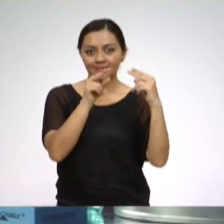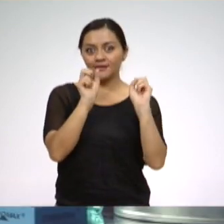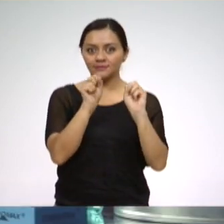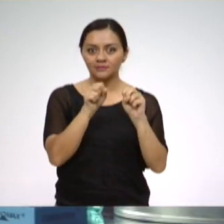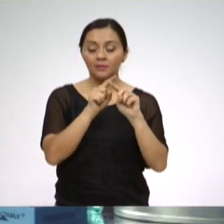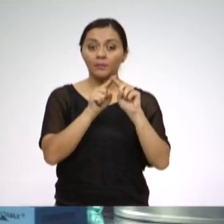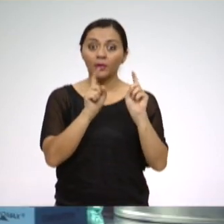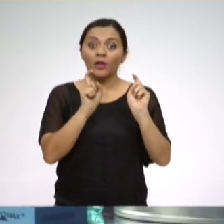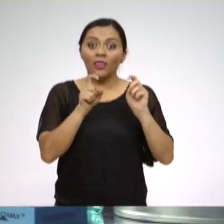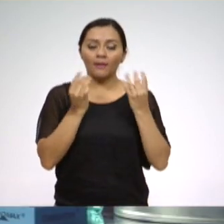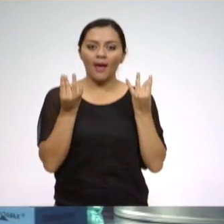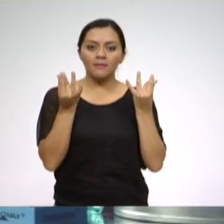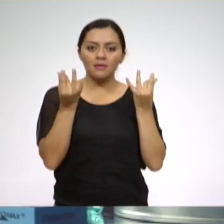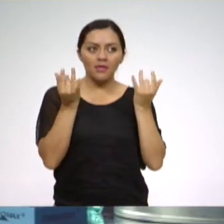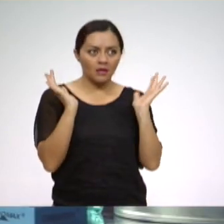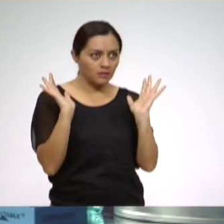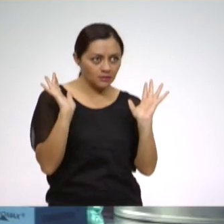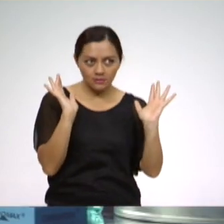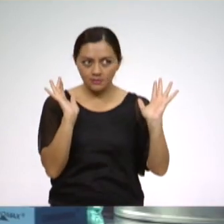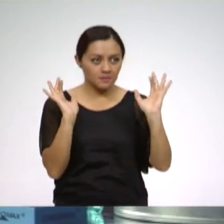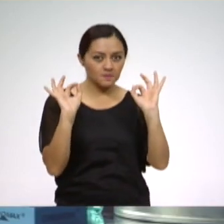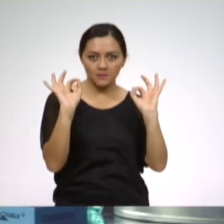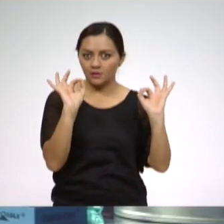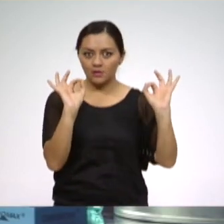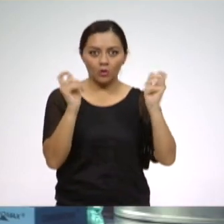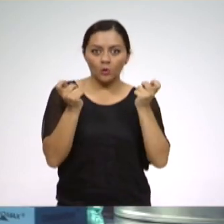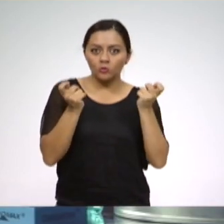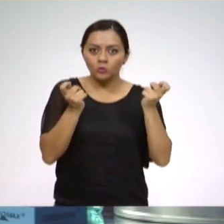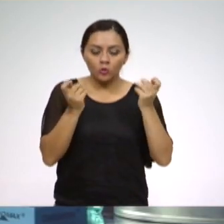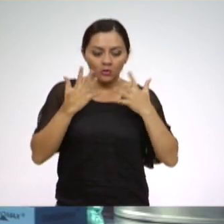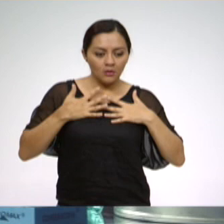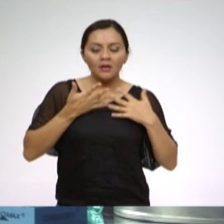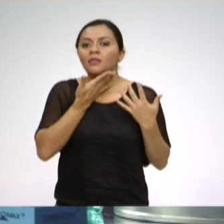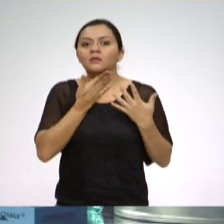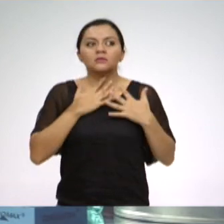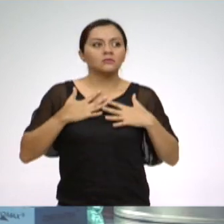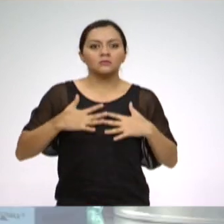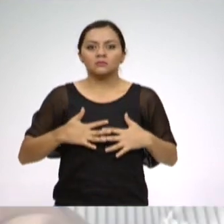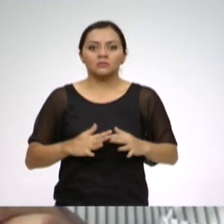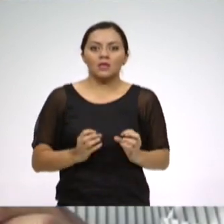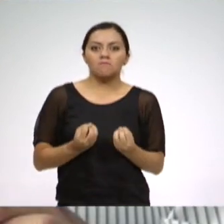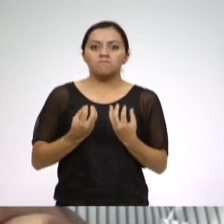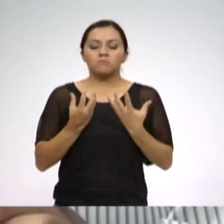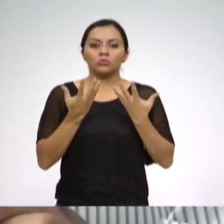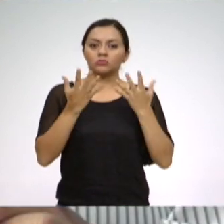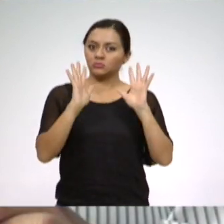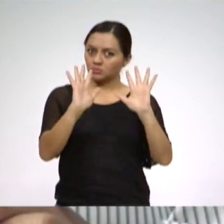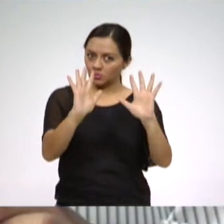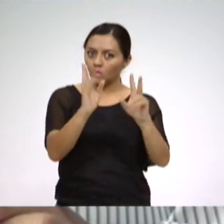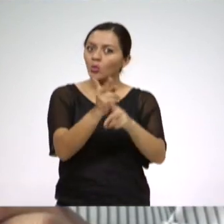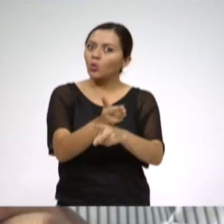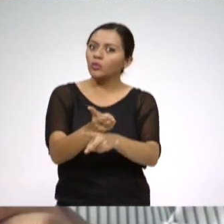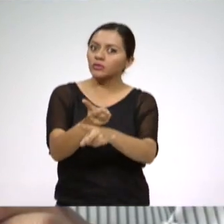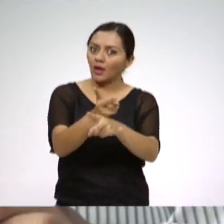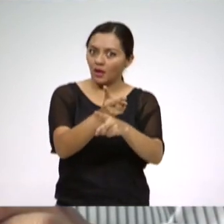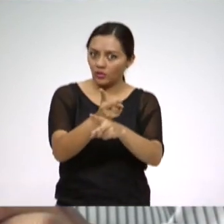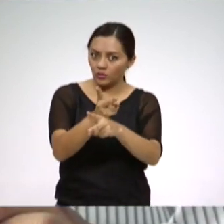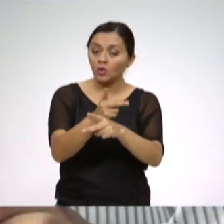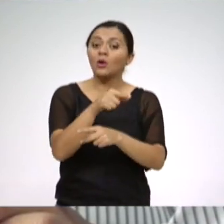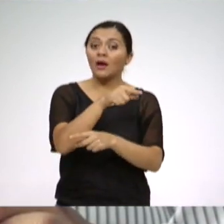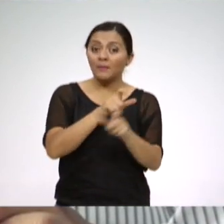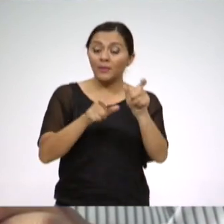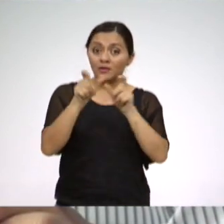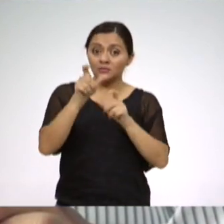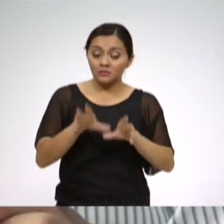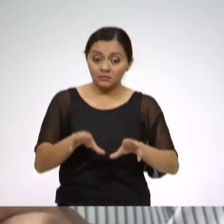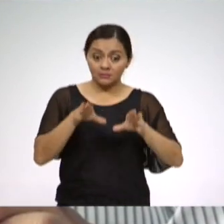de desarrollar habilidades y competencias para manejar esos deseos, esos nuevos impulsos. Si las personas asumen esa responsabilidad,